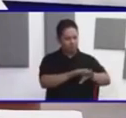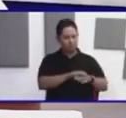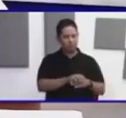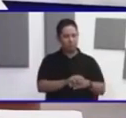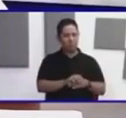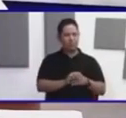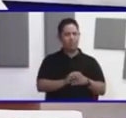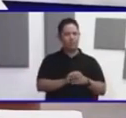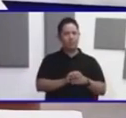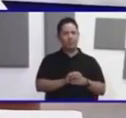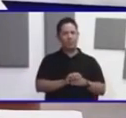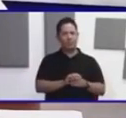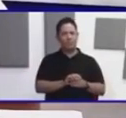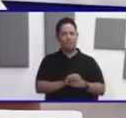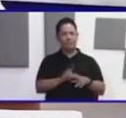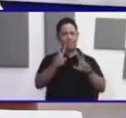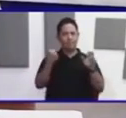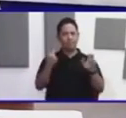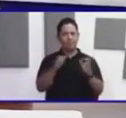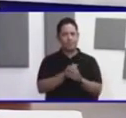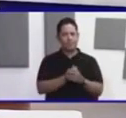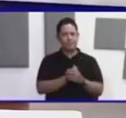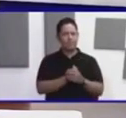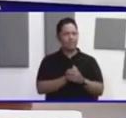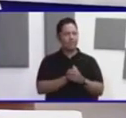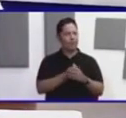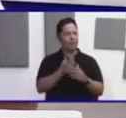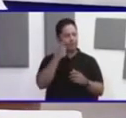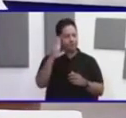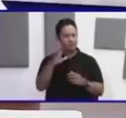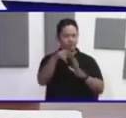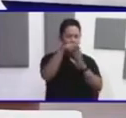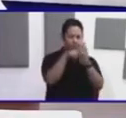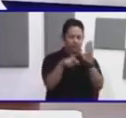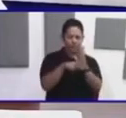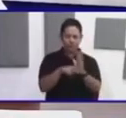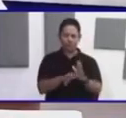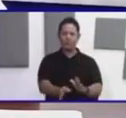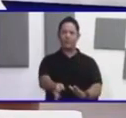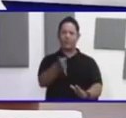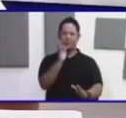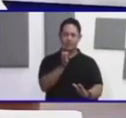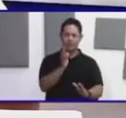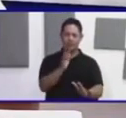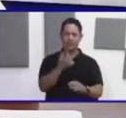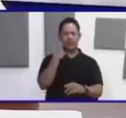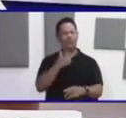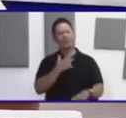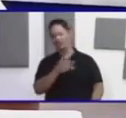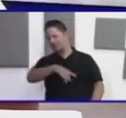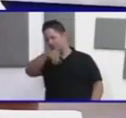coronel, nuestro coronel, y es precisamente que muchas de esas medidas siempre son pues cuestionadas, como